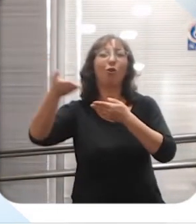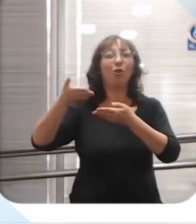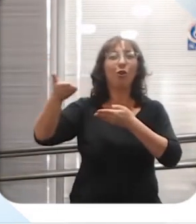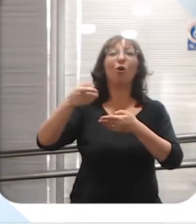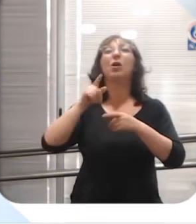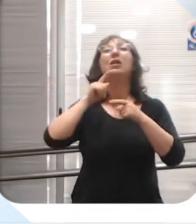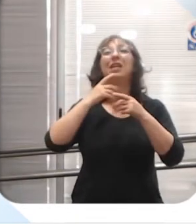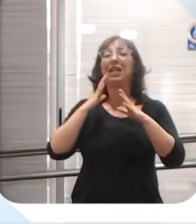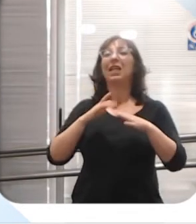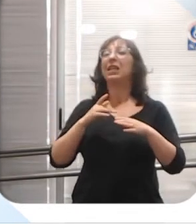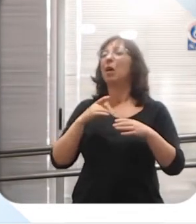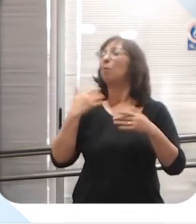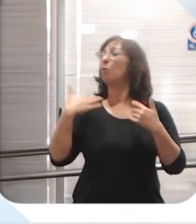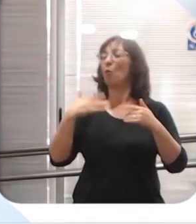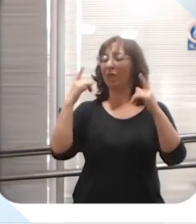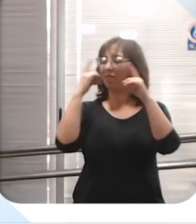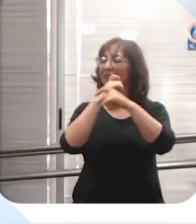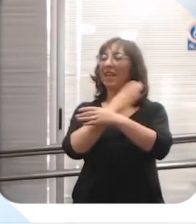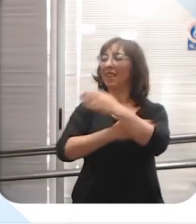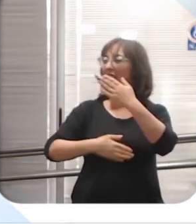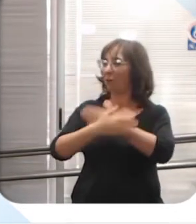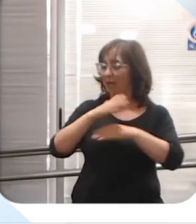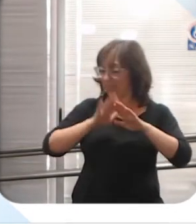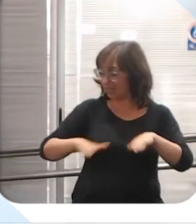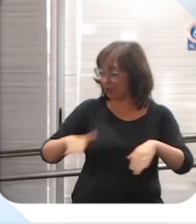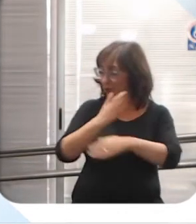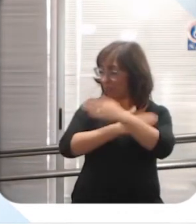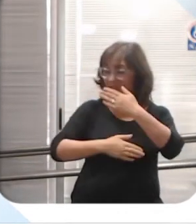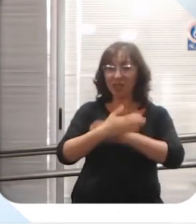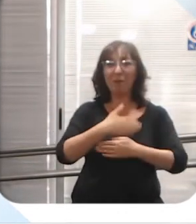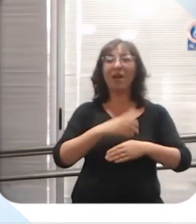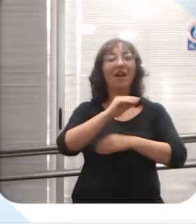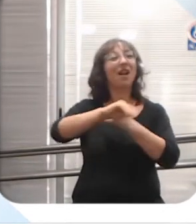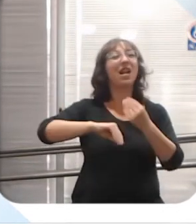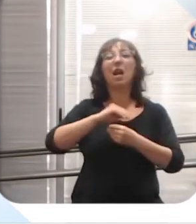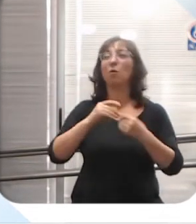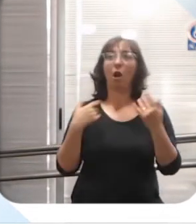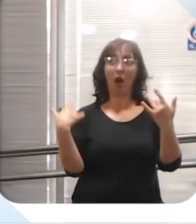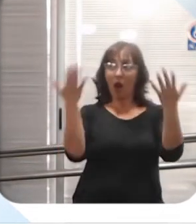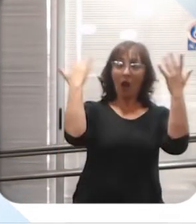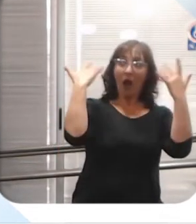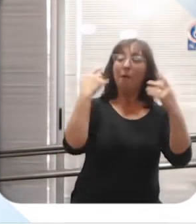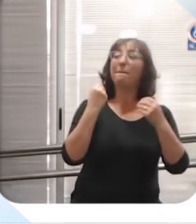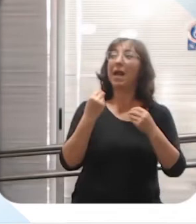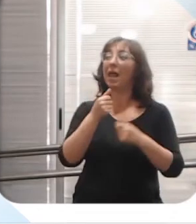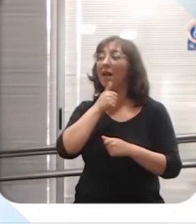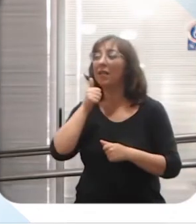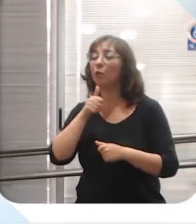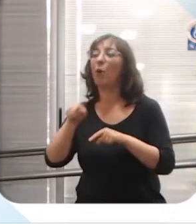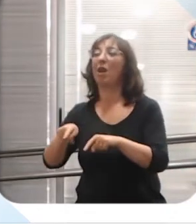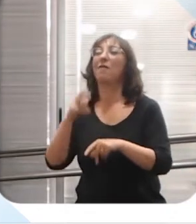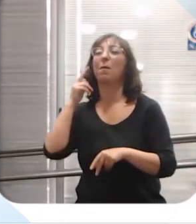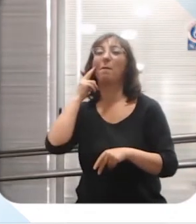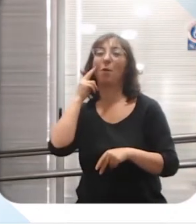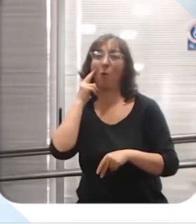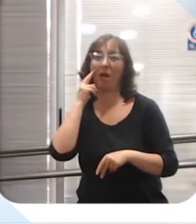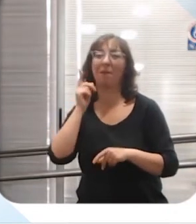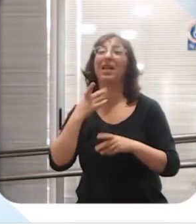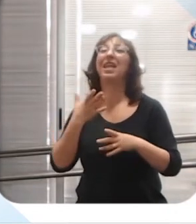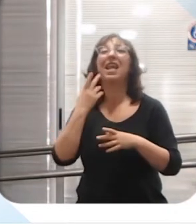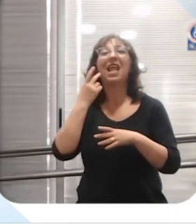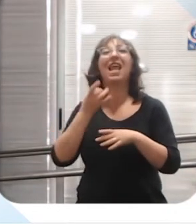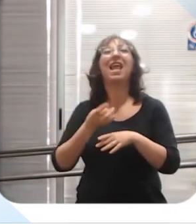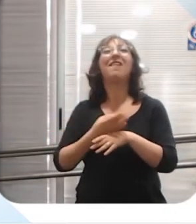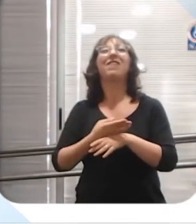las personas con discapacidad. En los niños con discapacidad, la familia corre para resolverle los problemas, le quiere evitar